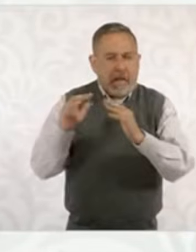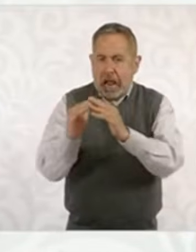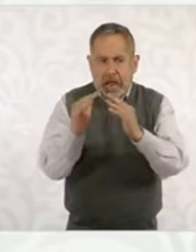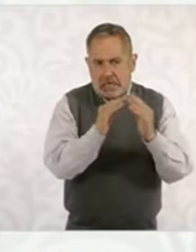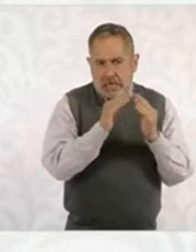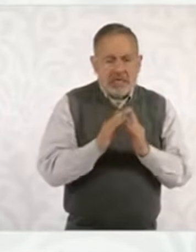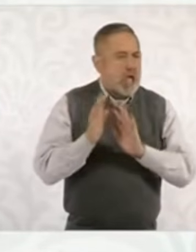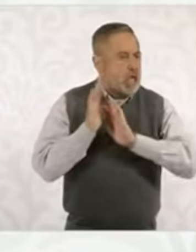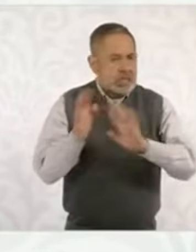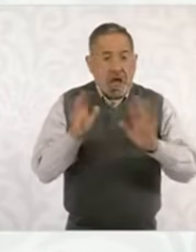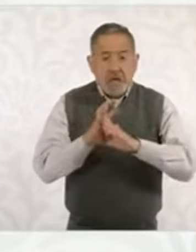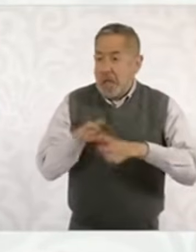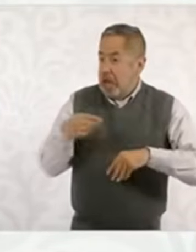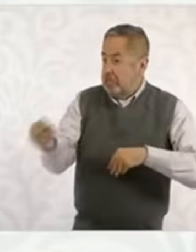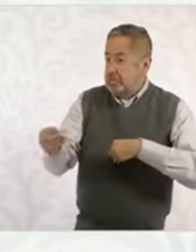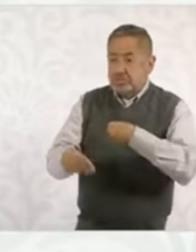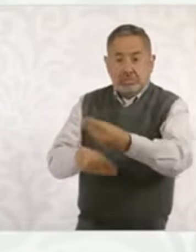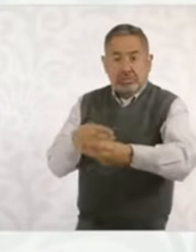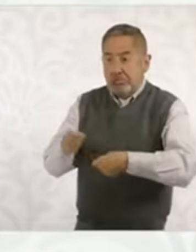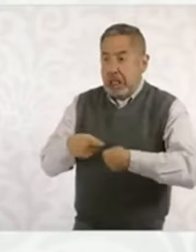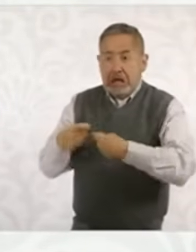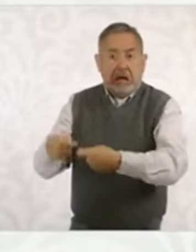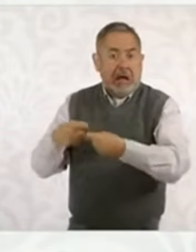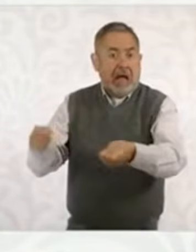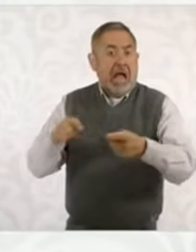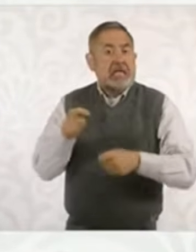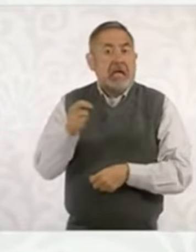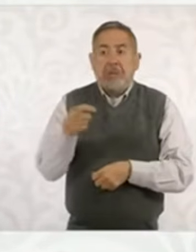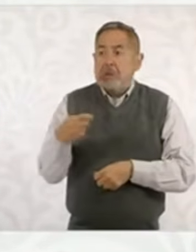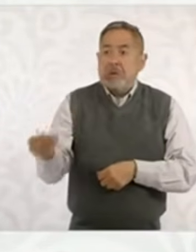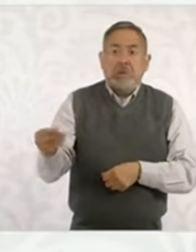tenemos entregadas